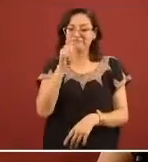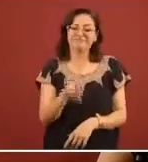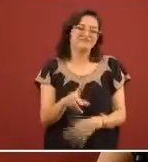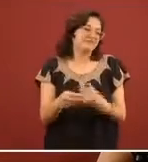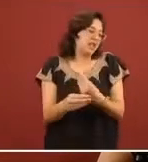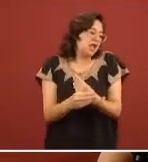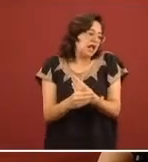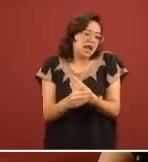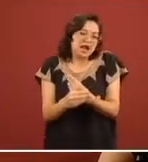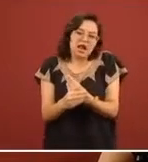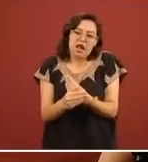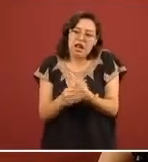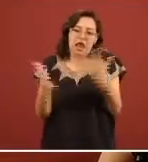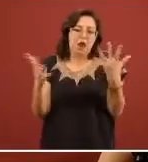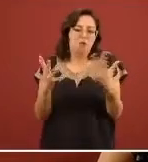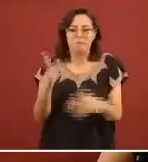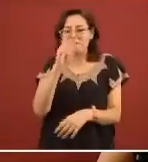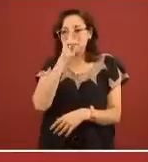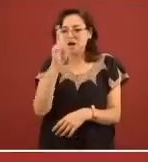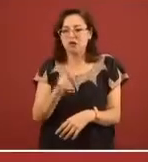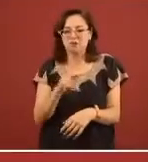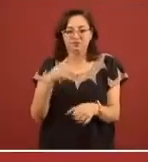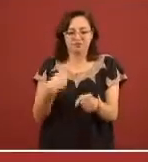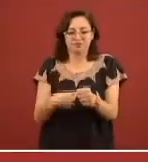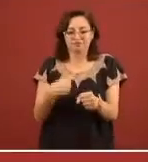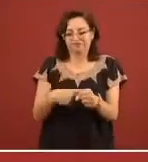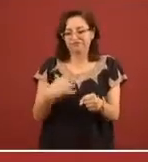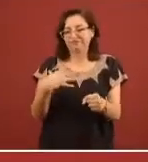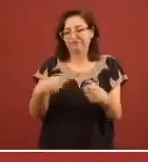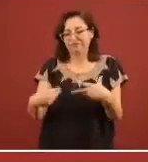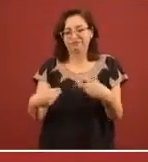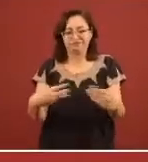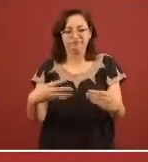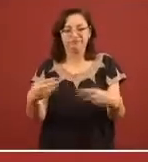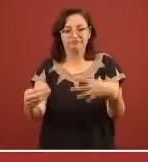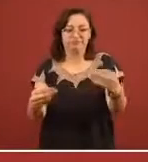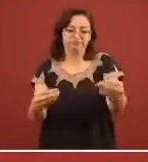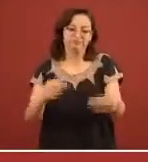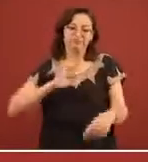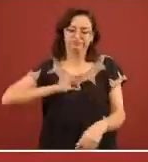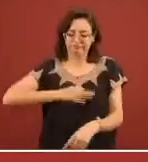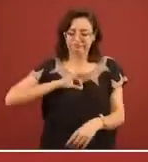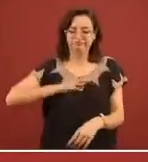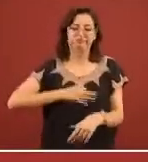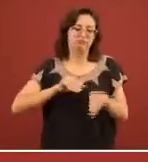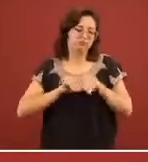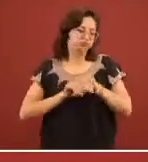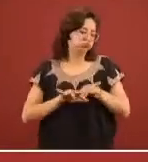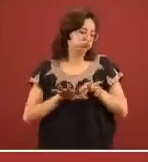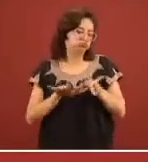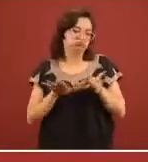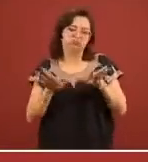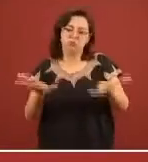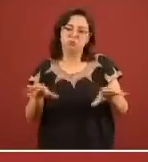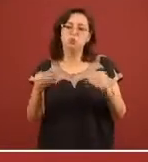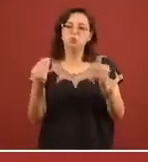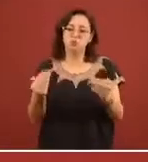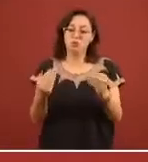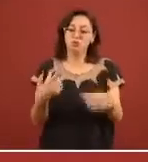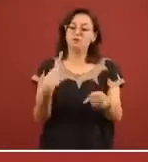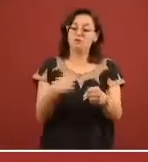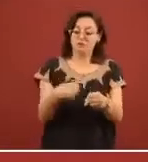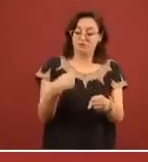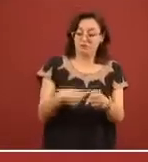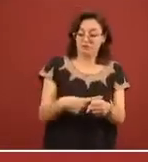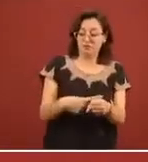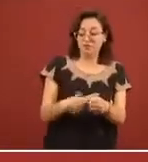mayor tasa de transmisión y vamos a tener una mayor cantidad de personas infectadas y que muchas de ellas van a enfermar, muchas de